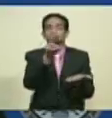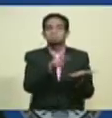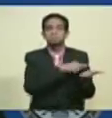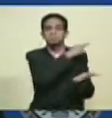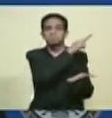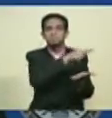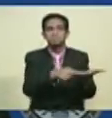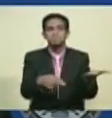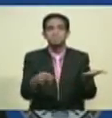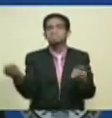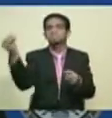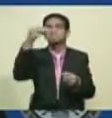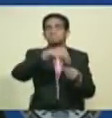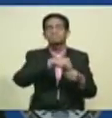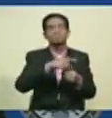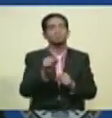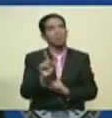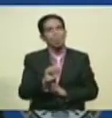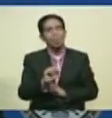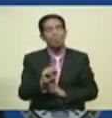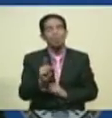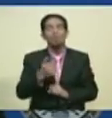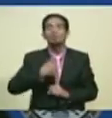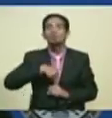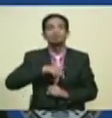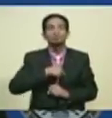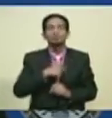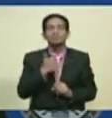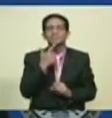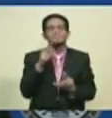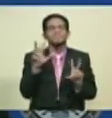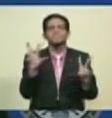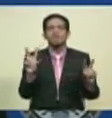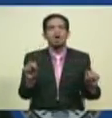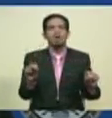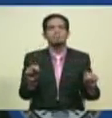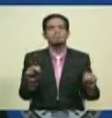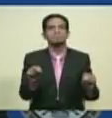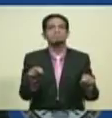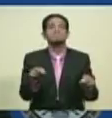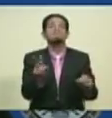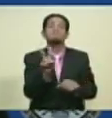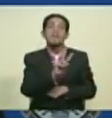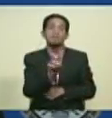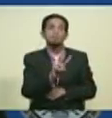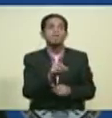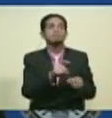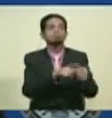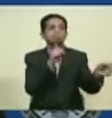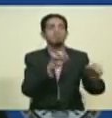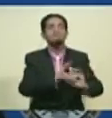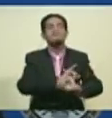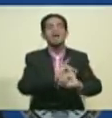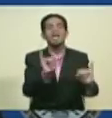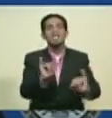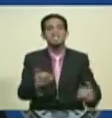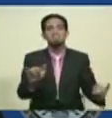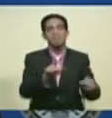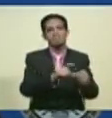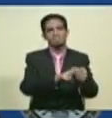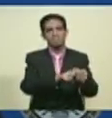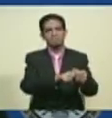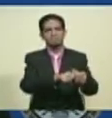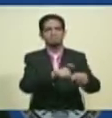organización. No, nosotros consideramos que no. Y mientras así sea, Venezuela estará felizmente fuera de la